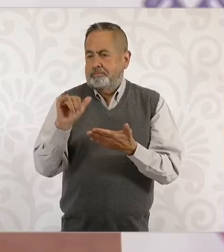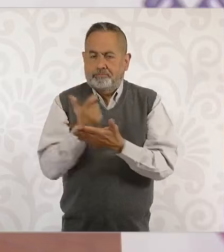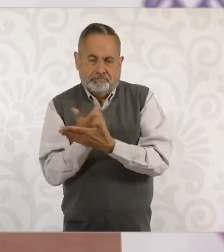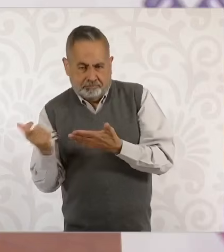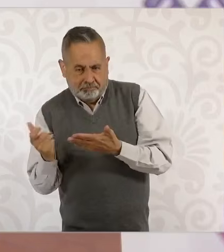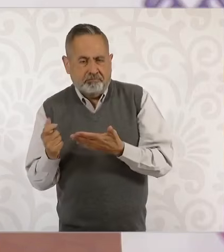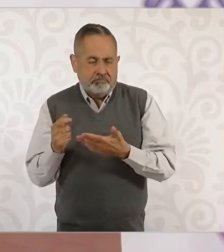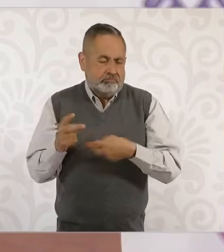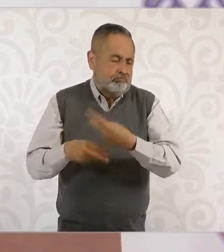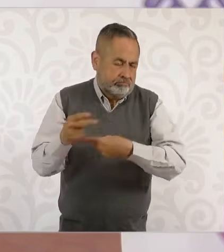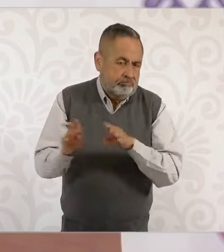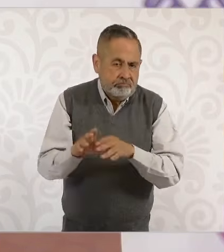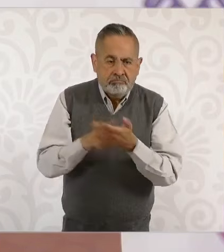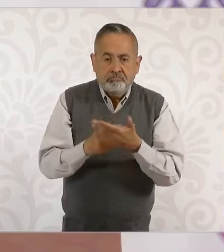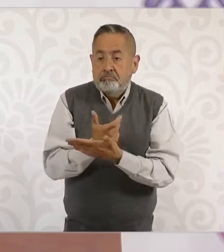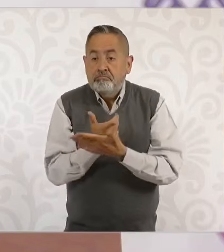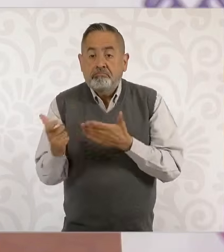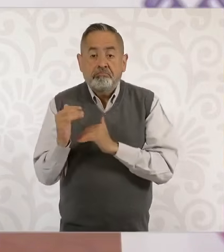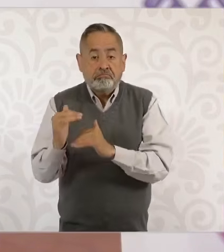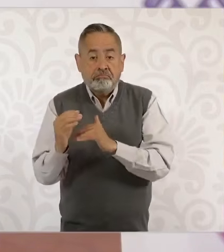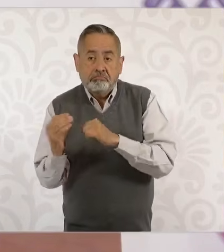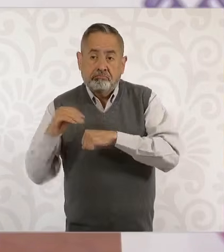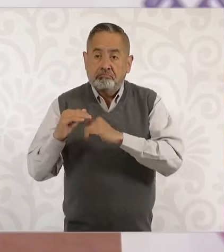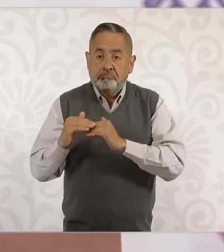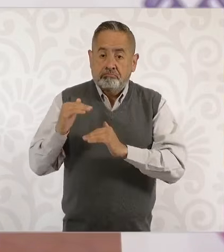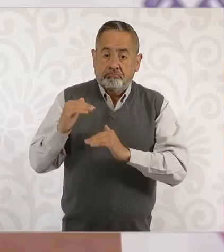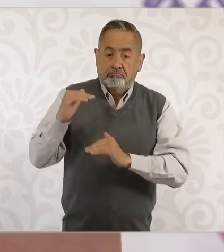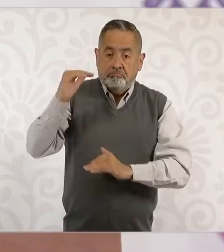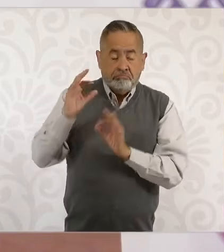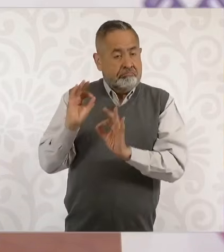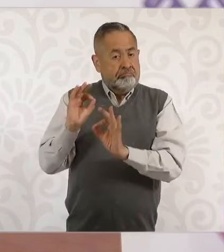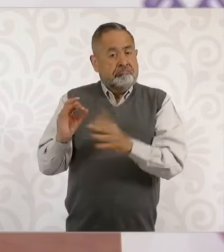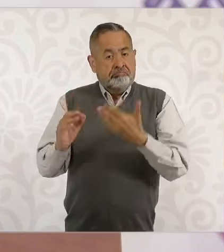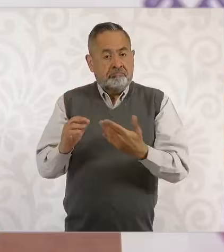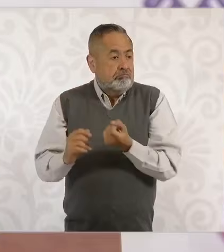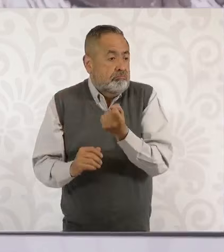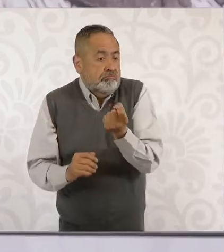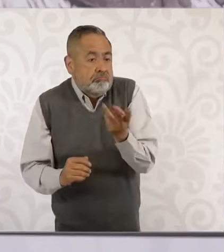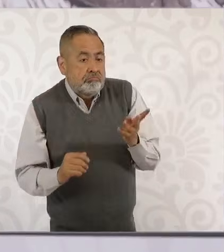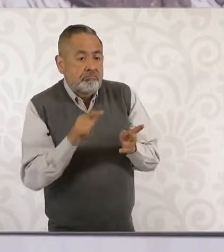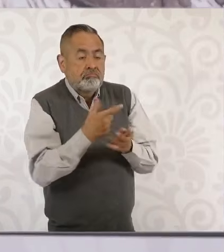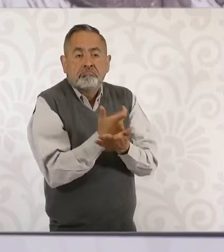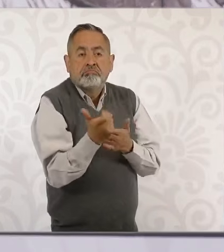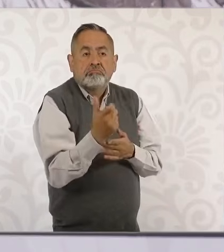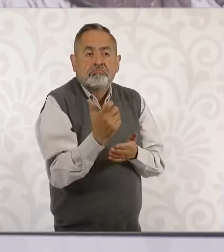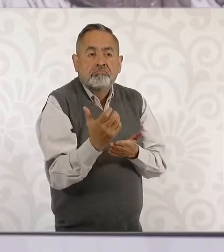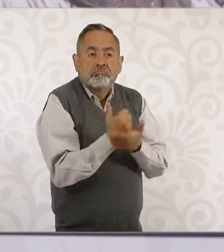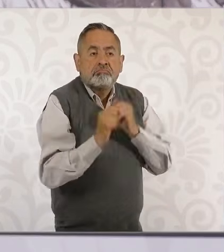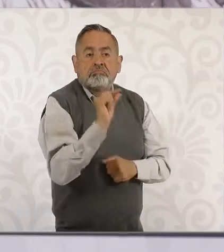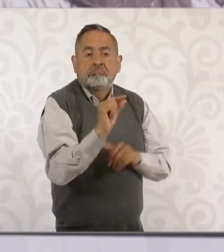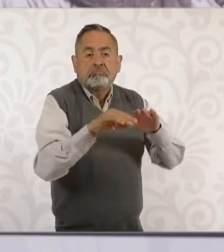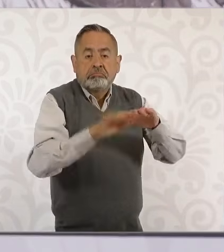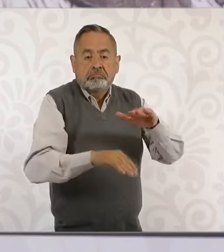Y en efecto, con el aumento al salario mínimo entre el año pasado y hay trabajadores que se quedaron con un ingreso menor